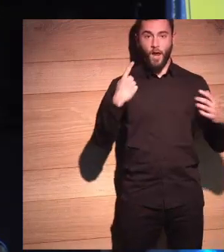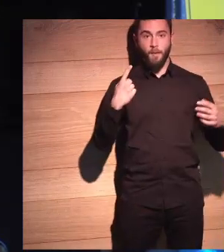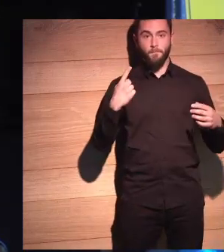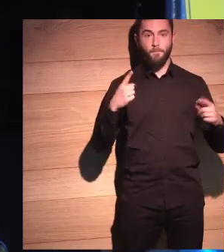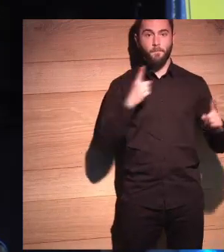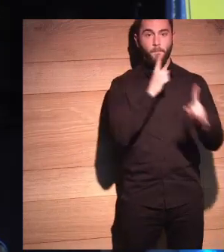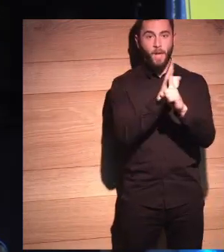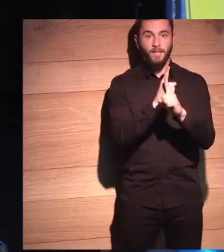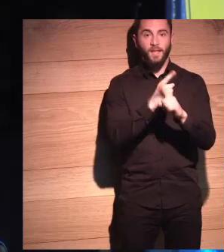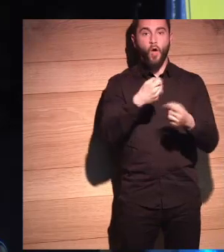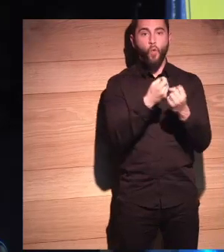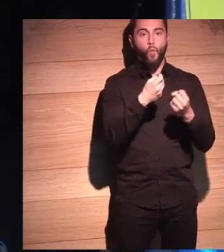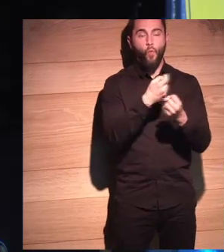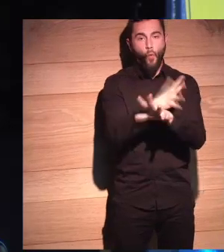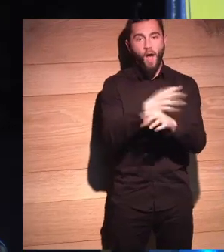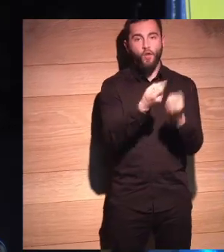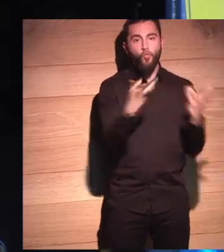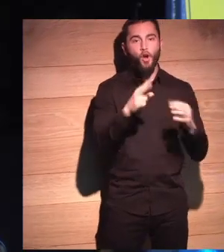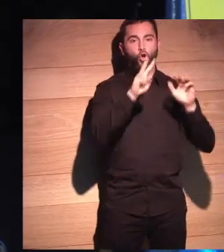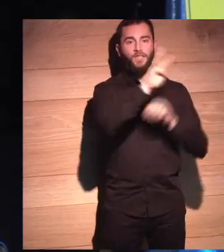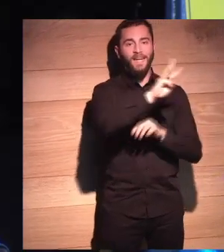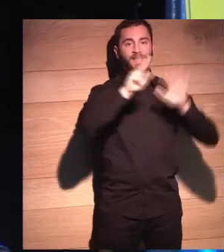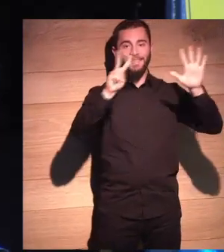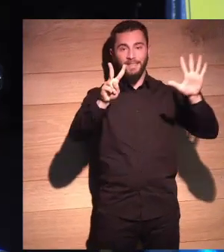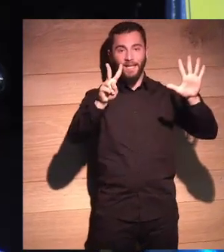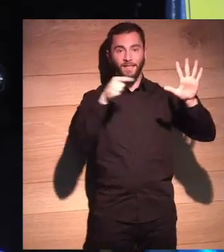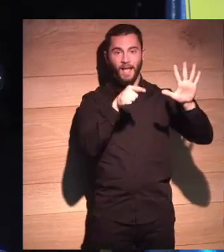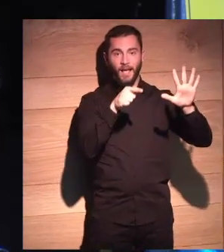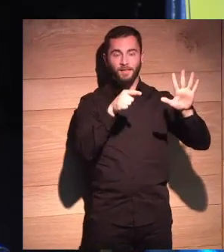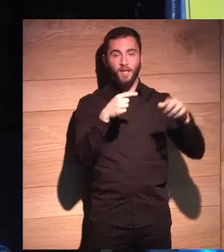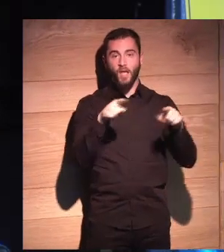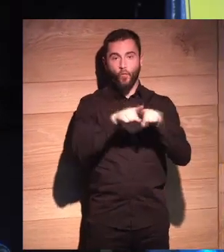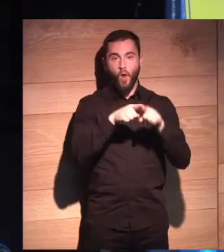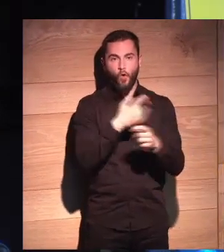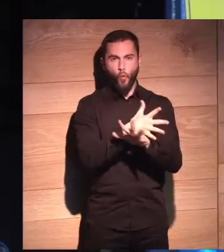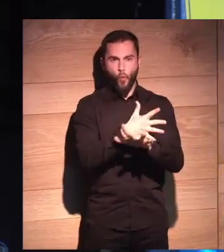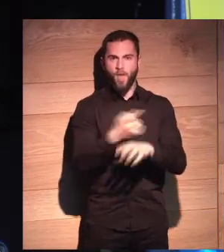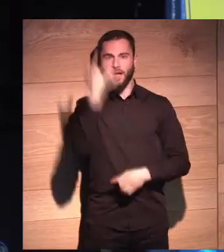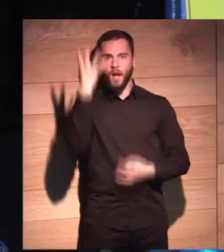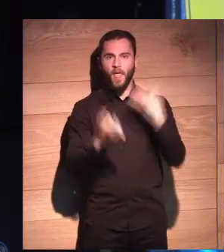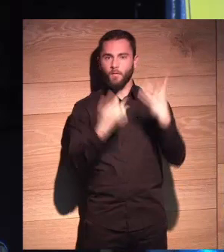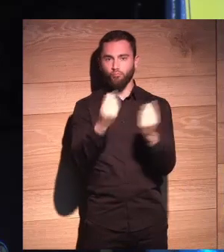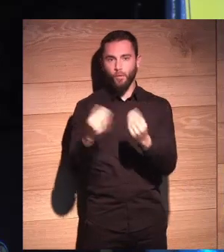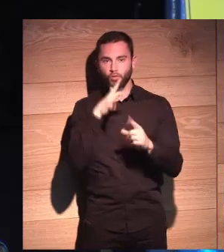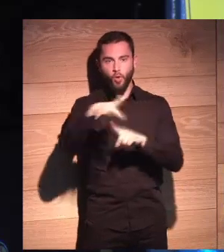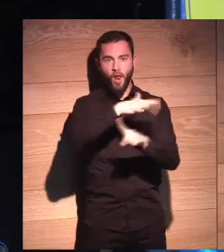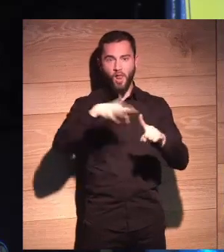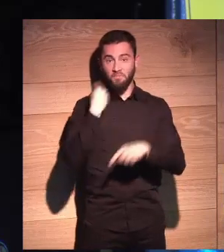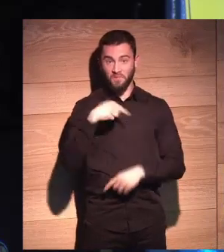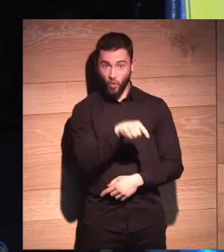la jugada 37 y se le conoce como una jugada muy creativa dentro de ese entorno en sí